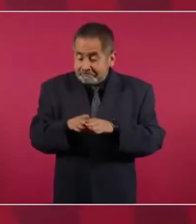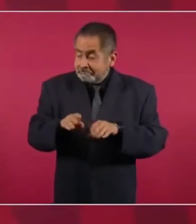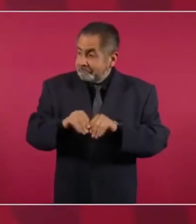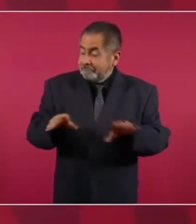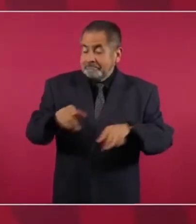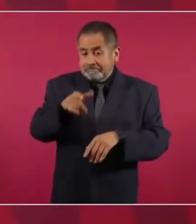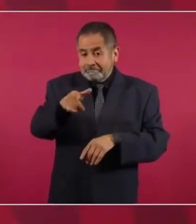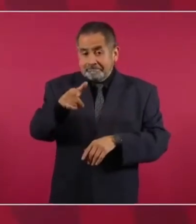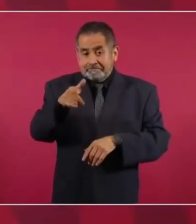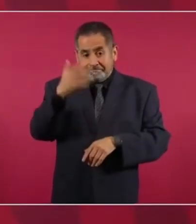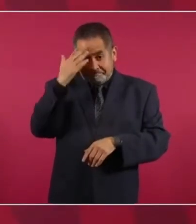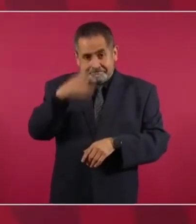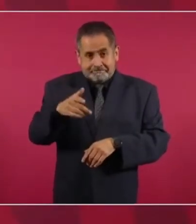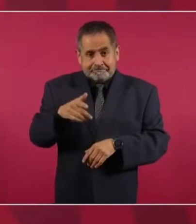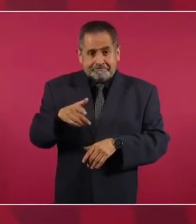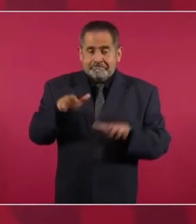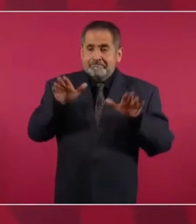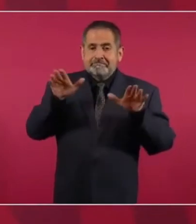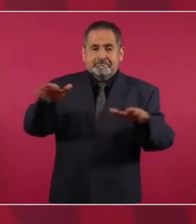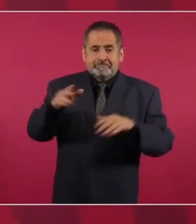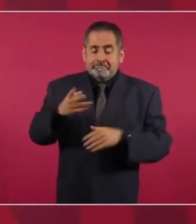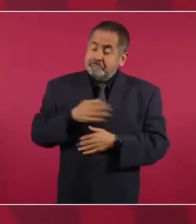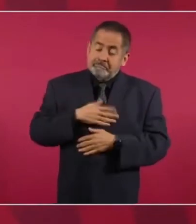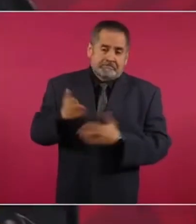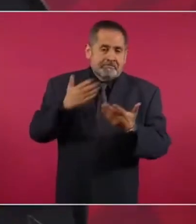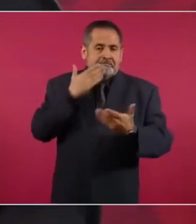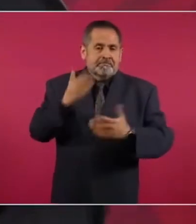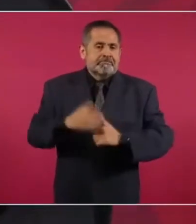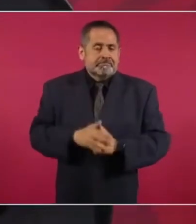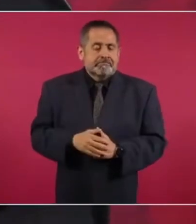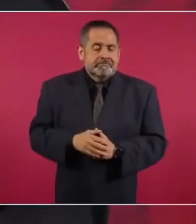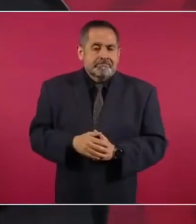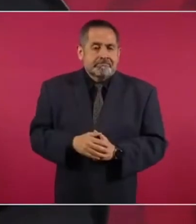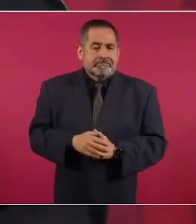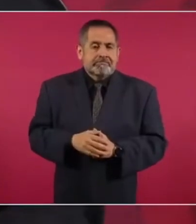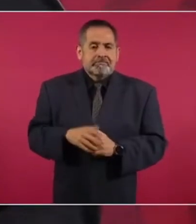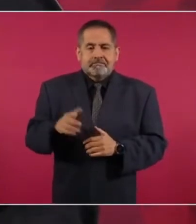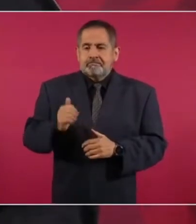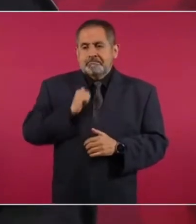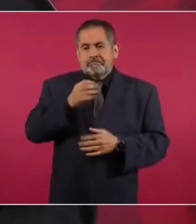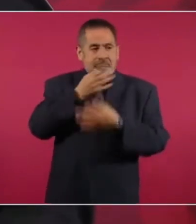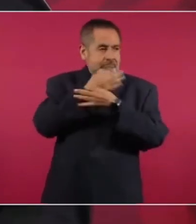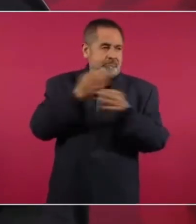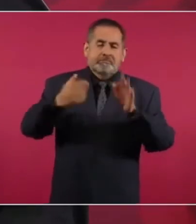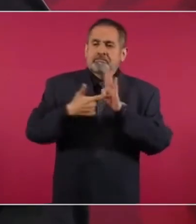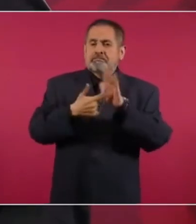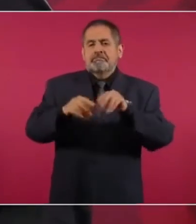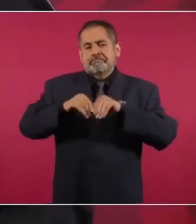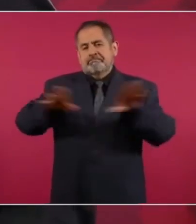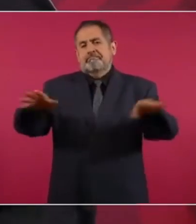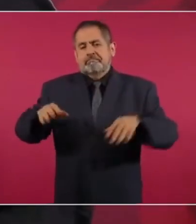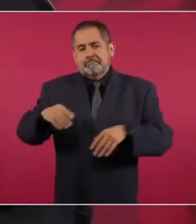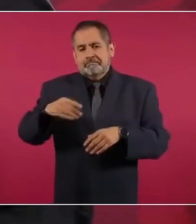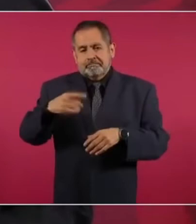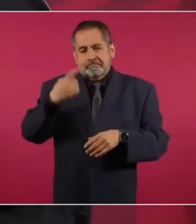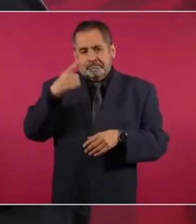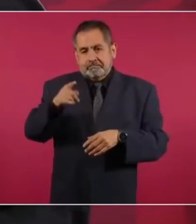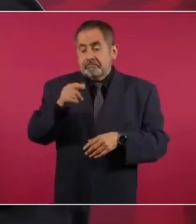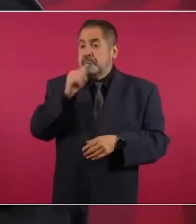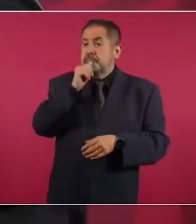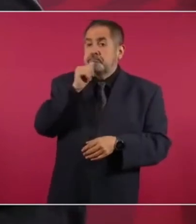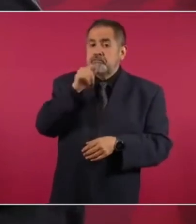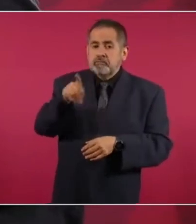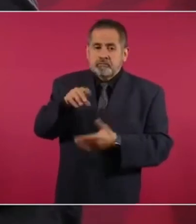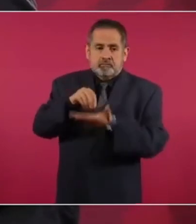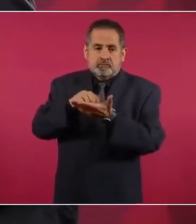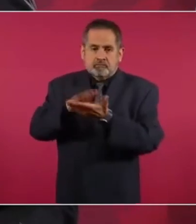de la línea y qué bueno, ¿no? Porque pues ya aprovecho para darlo a conocer. Todavía